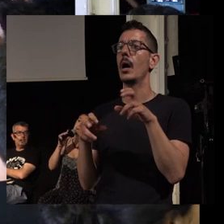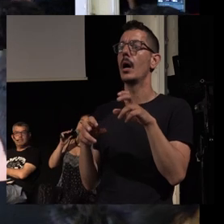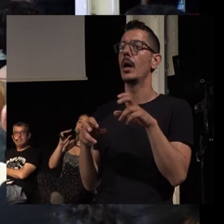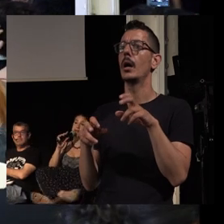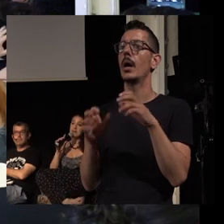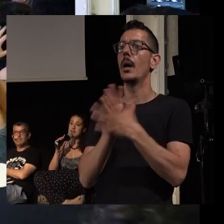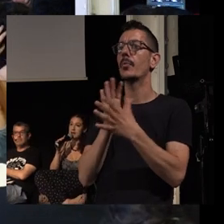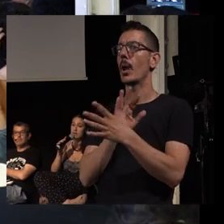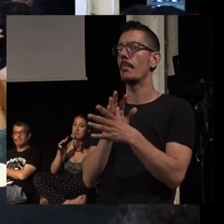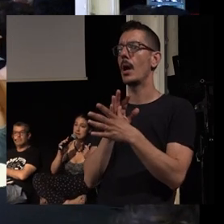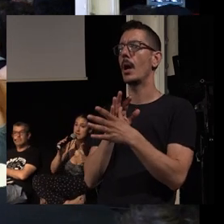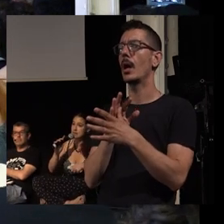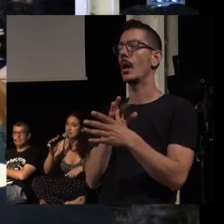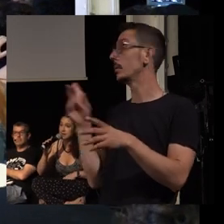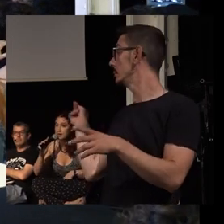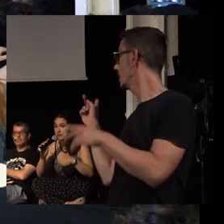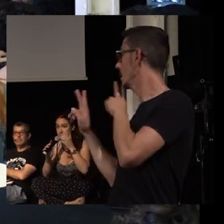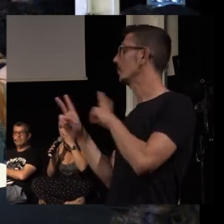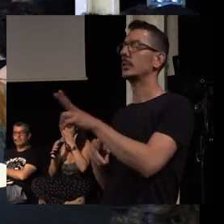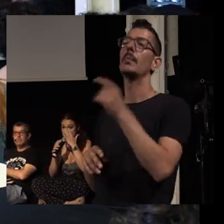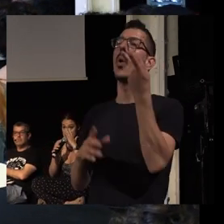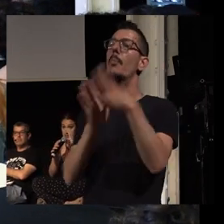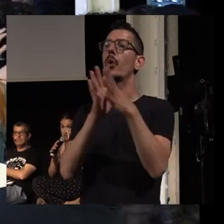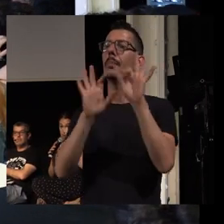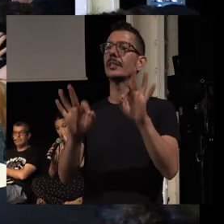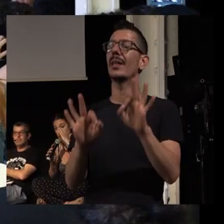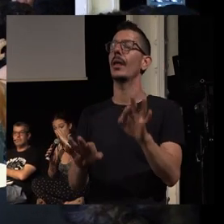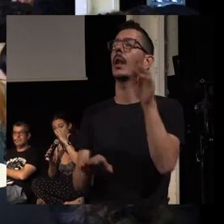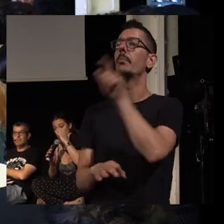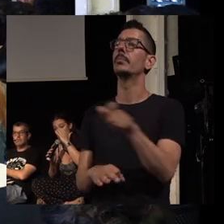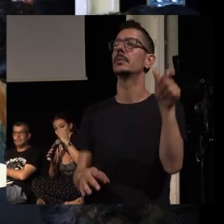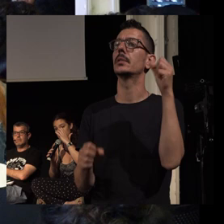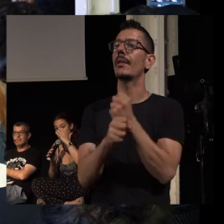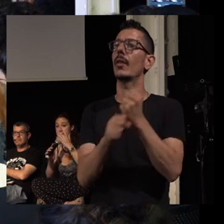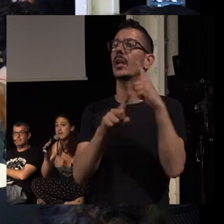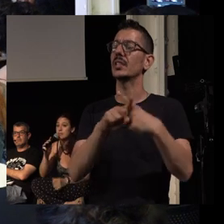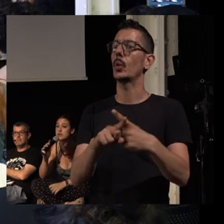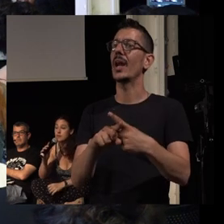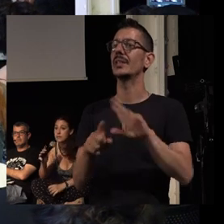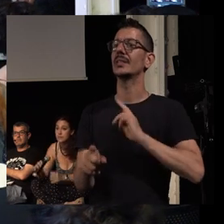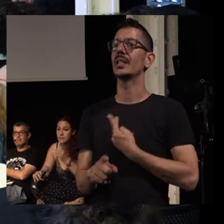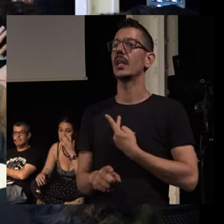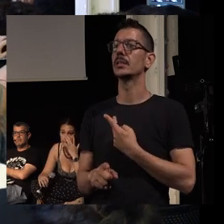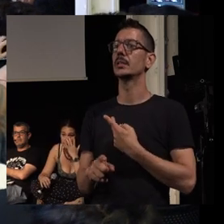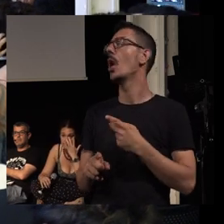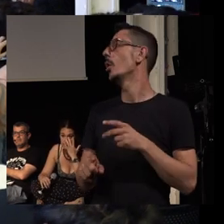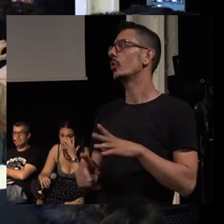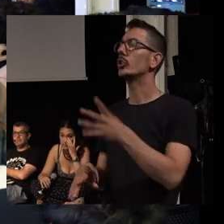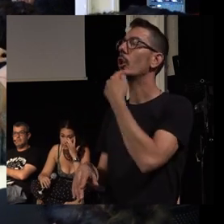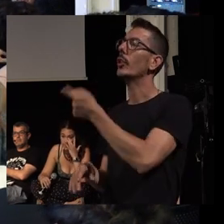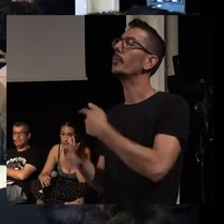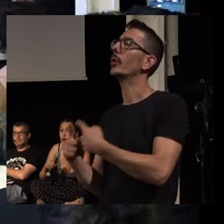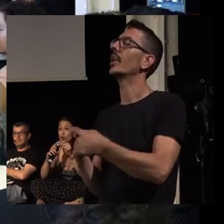un programa, sí, era de trabajadoras trans, de trabajadoras sexuales trans. El otro era solo en materia, sí, de prostitución. No, te lo digo porque nosotros repartimos,